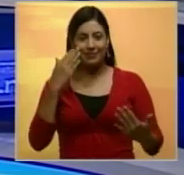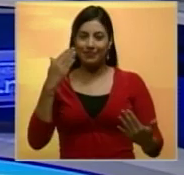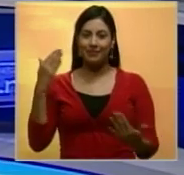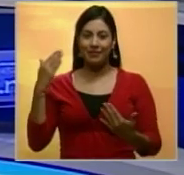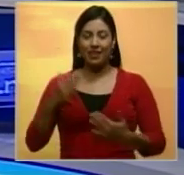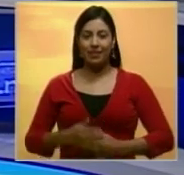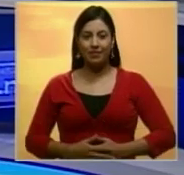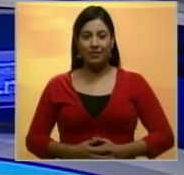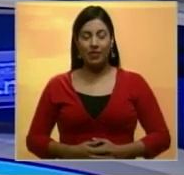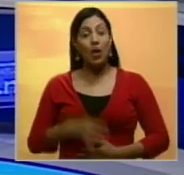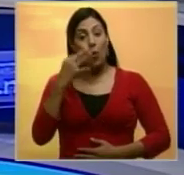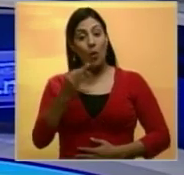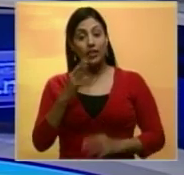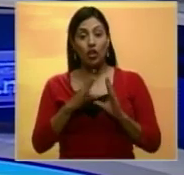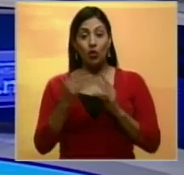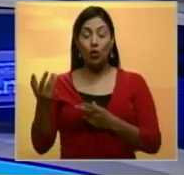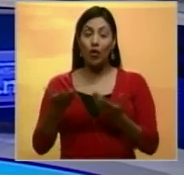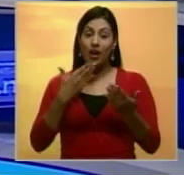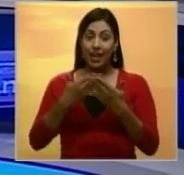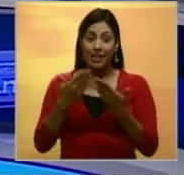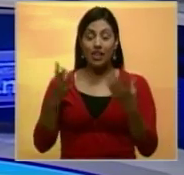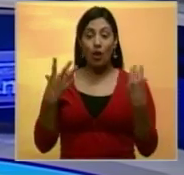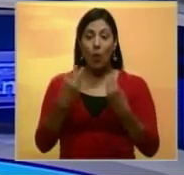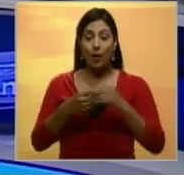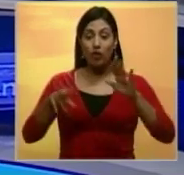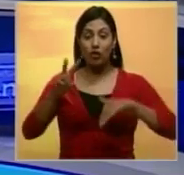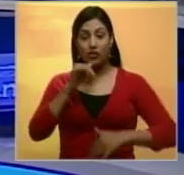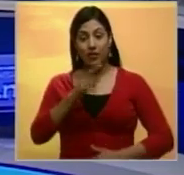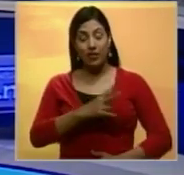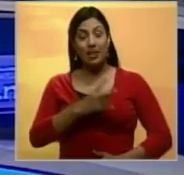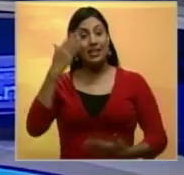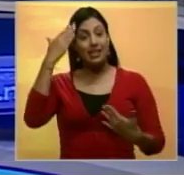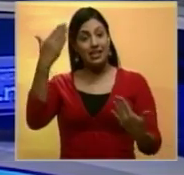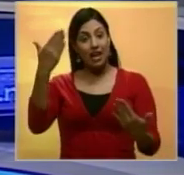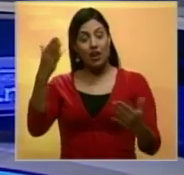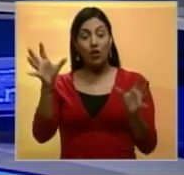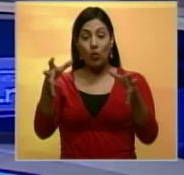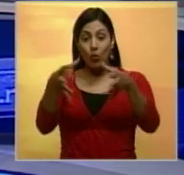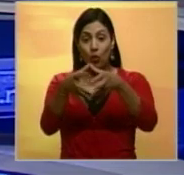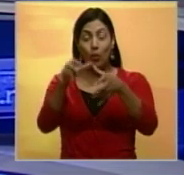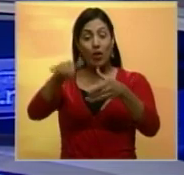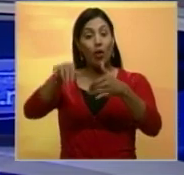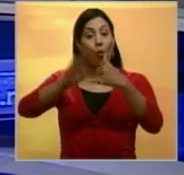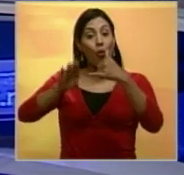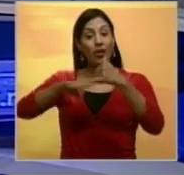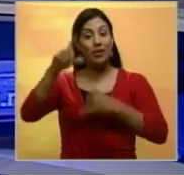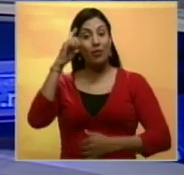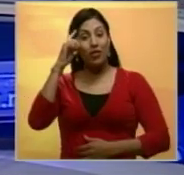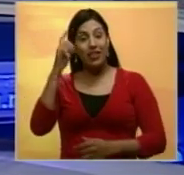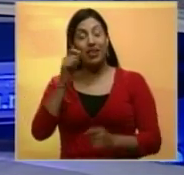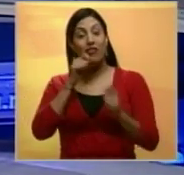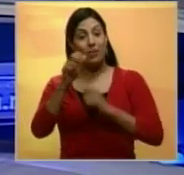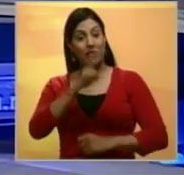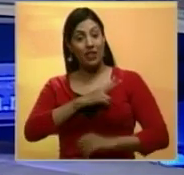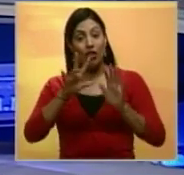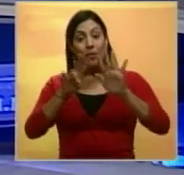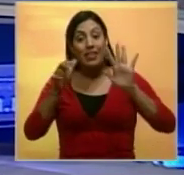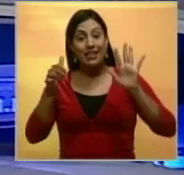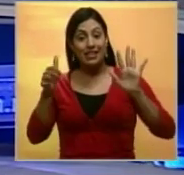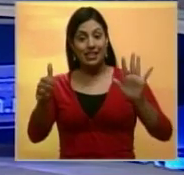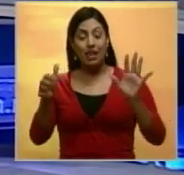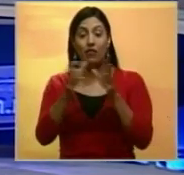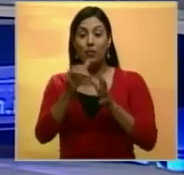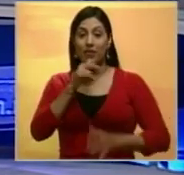noticiero Venevisión. Muy buenas tardes tengan todos. Gracias por acompañarnos. Les saludamos en esta que es la última emisión meridiana del 2016